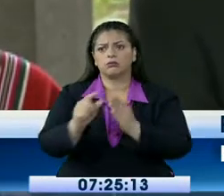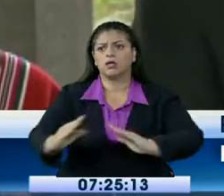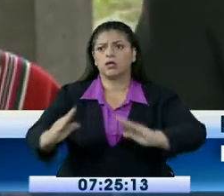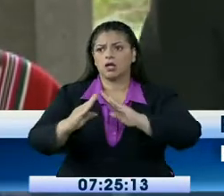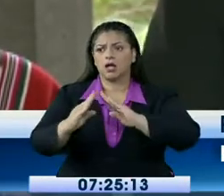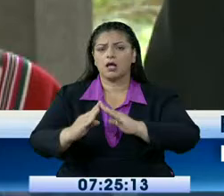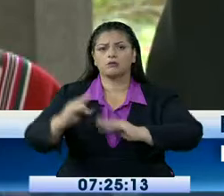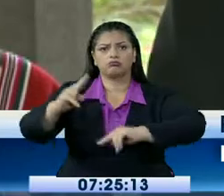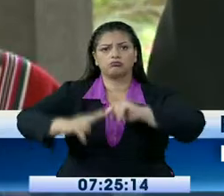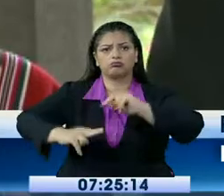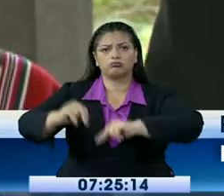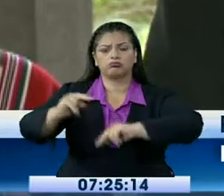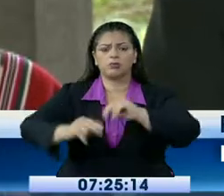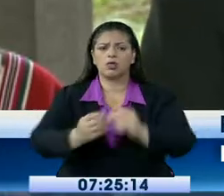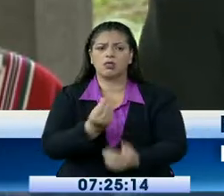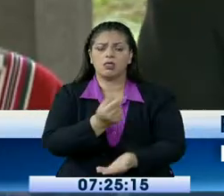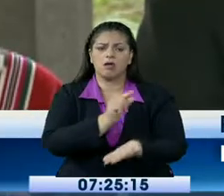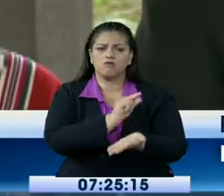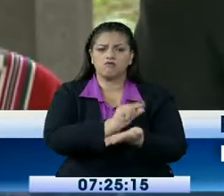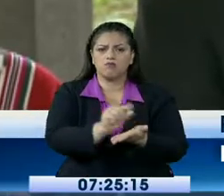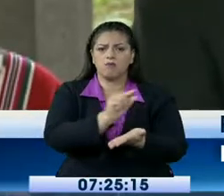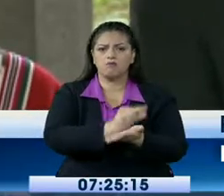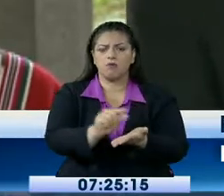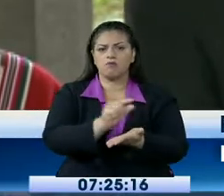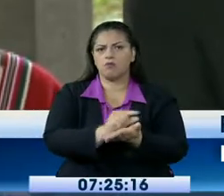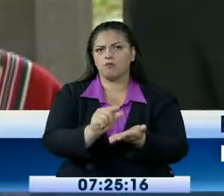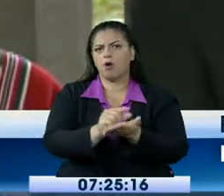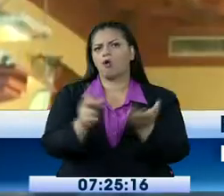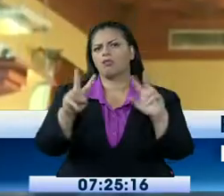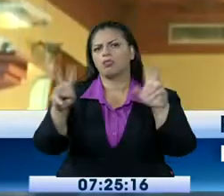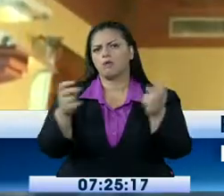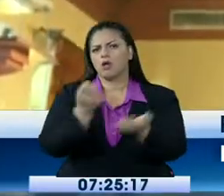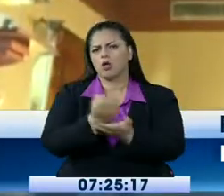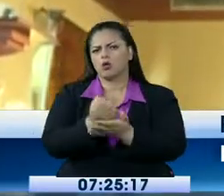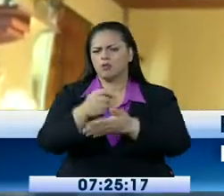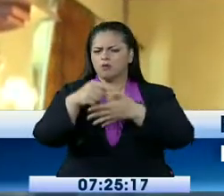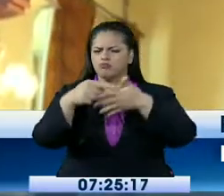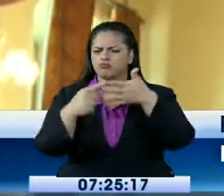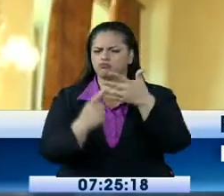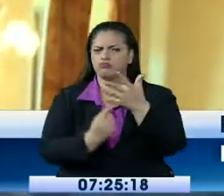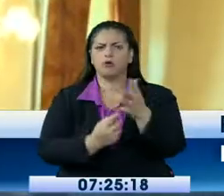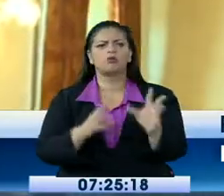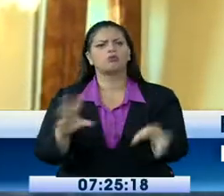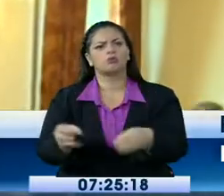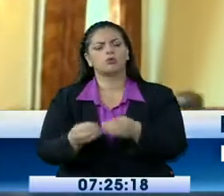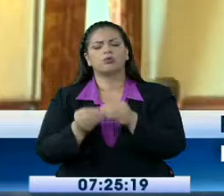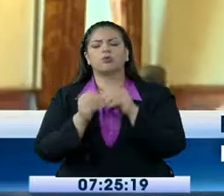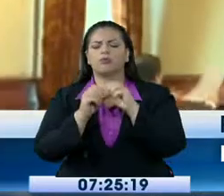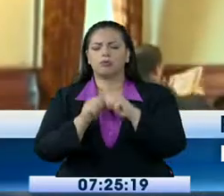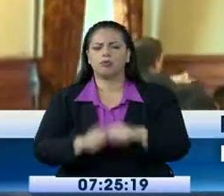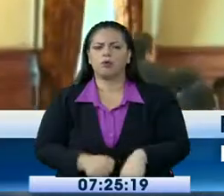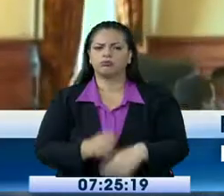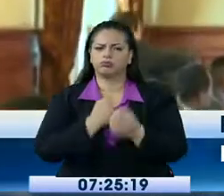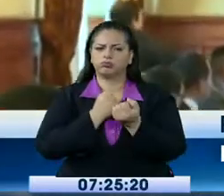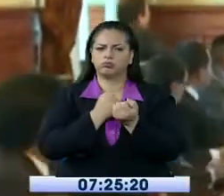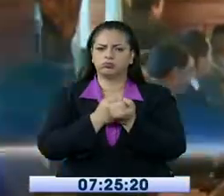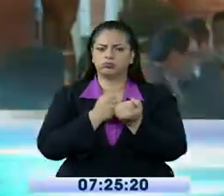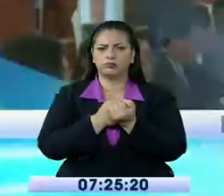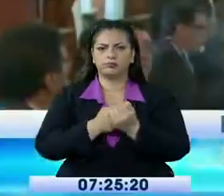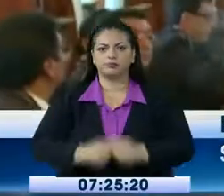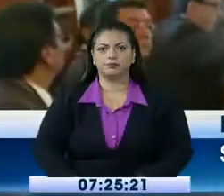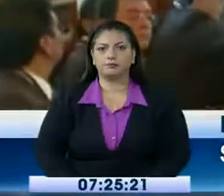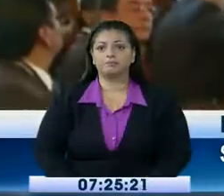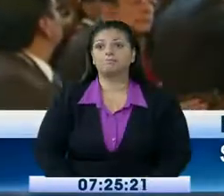de todo lo que implican los circuitos económicos atrás de ese sistema. El sector financiero popular y solidario afirma